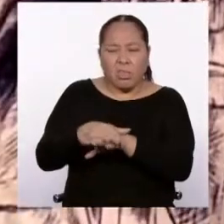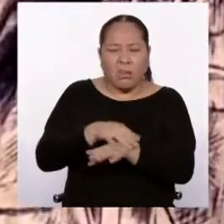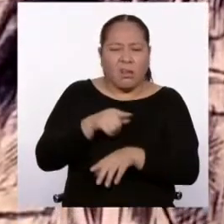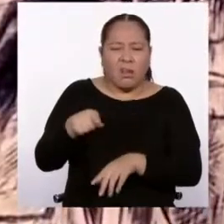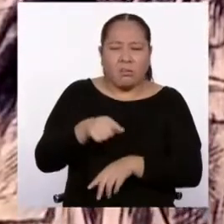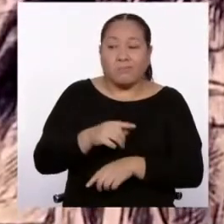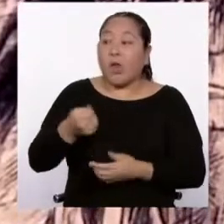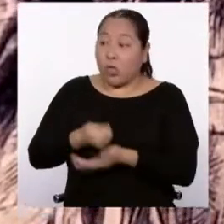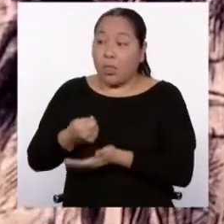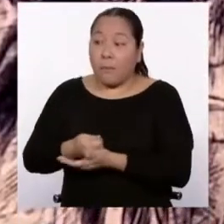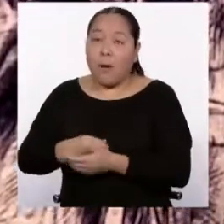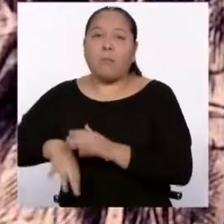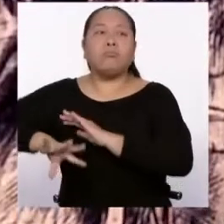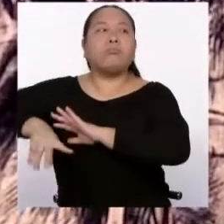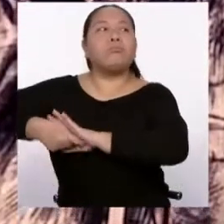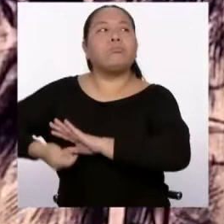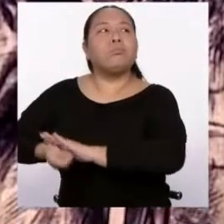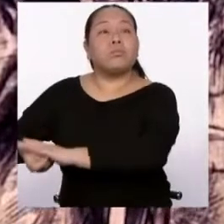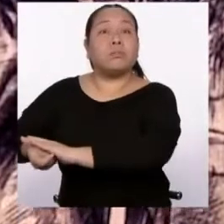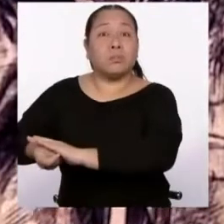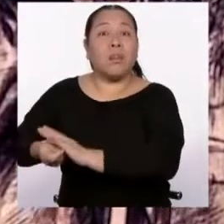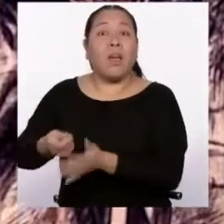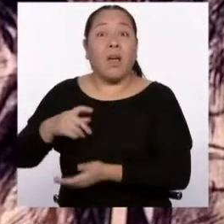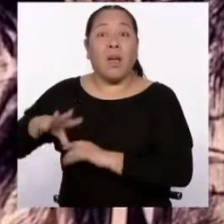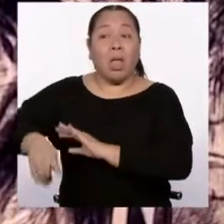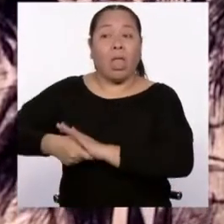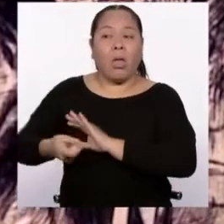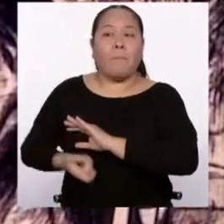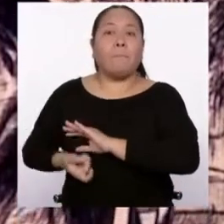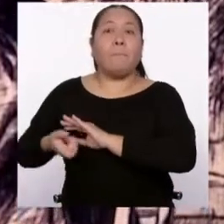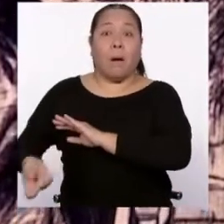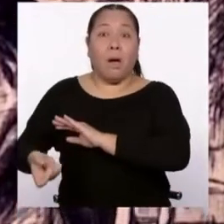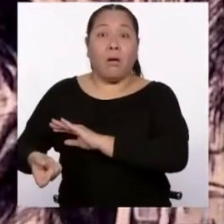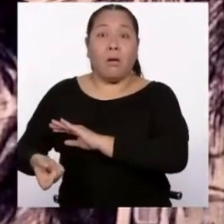de la falta de proveedores, y entonces